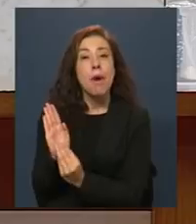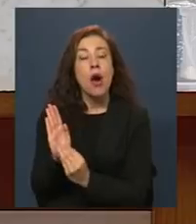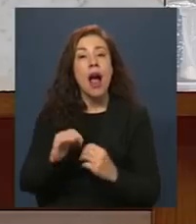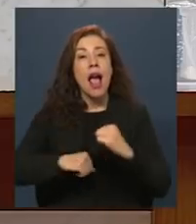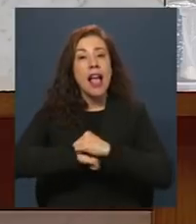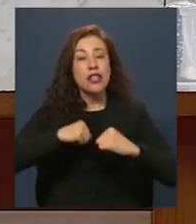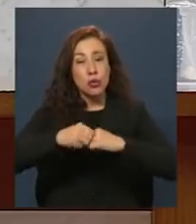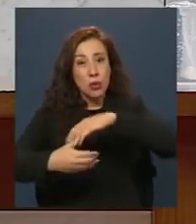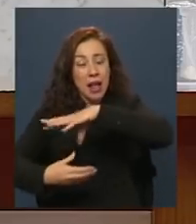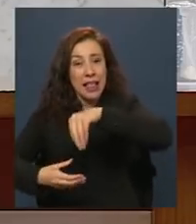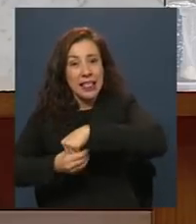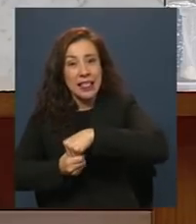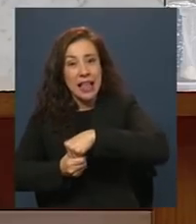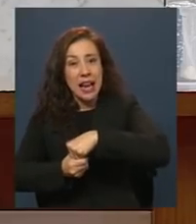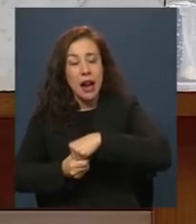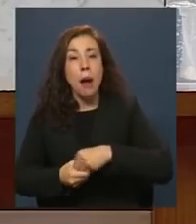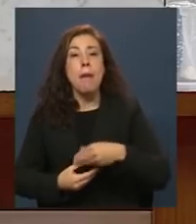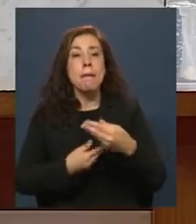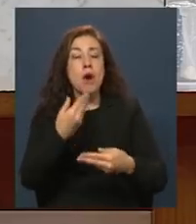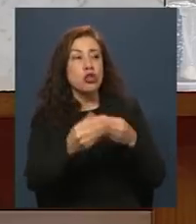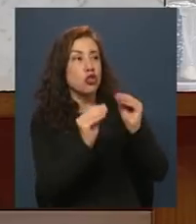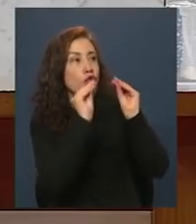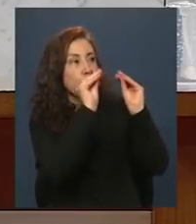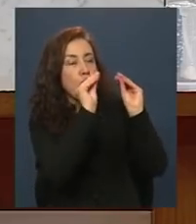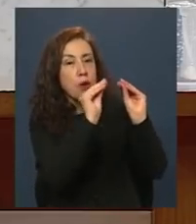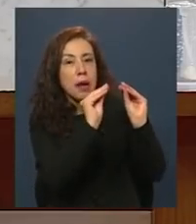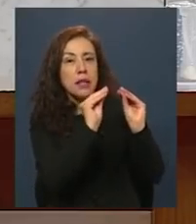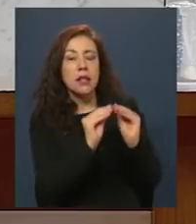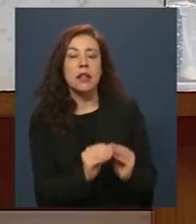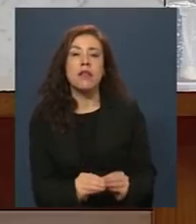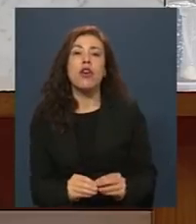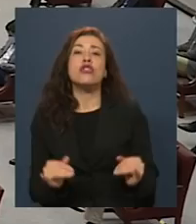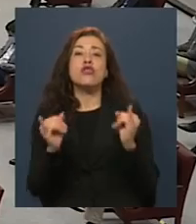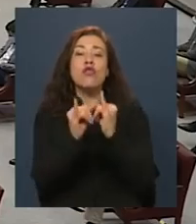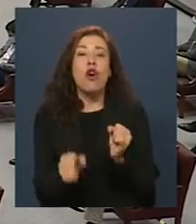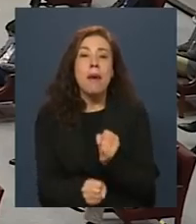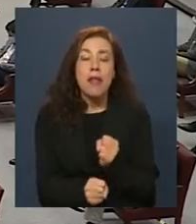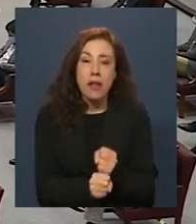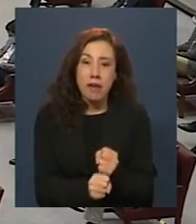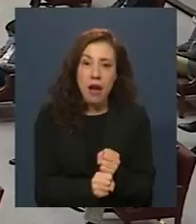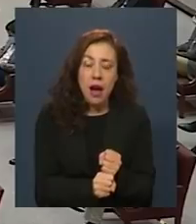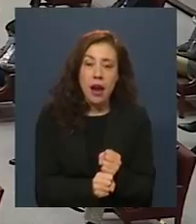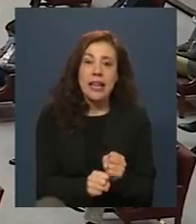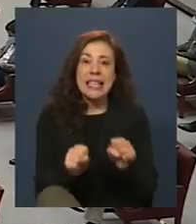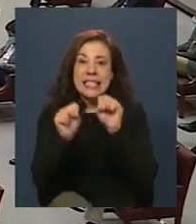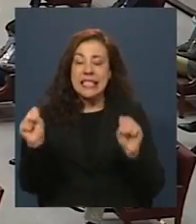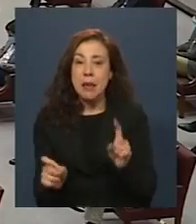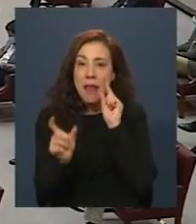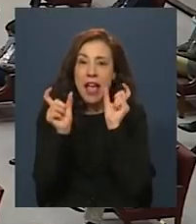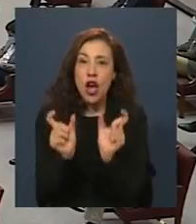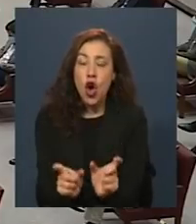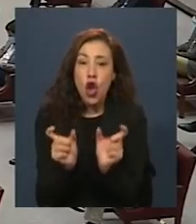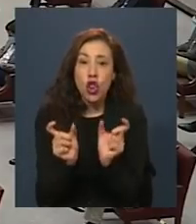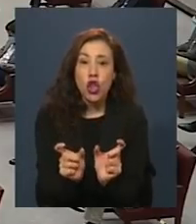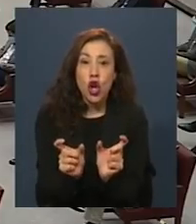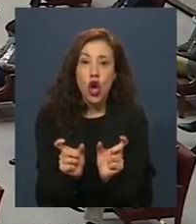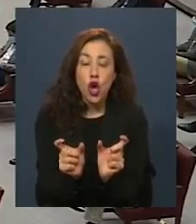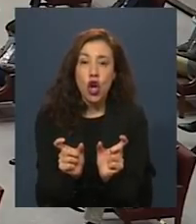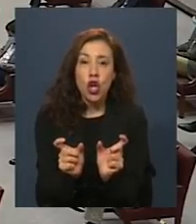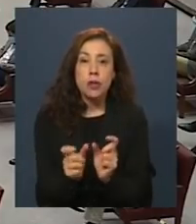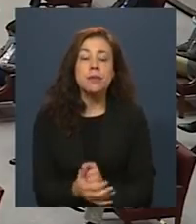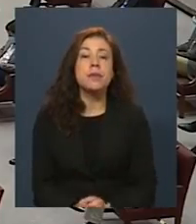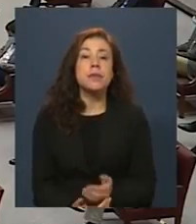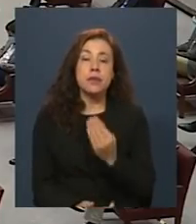estructura interna en los procesos formativos, sus procedimientos de actuación, sistemas de monitoreo y control,